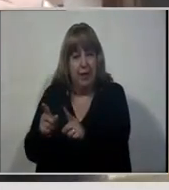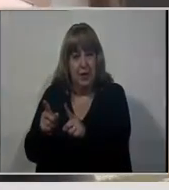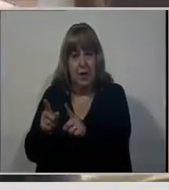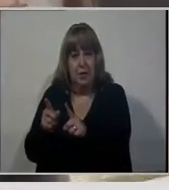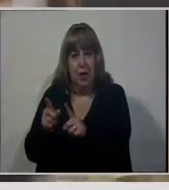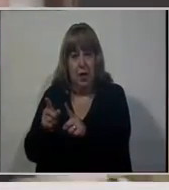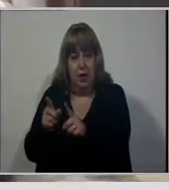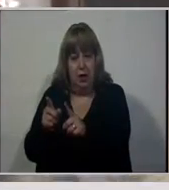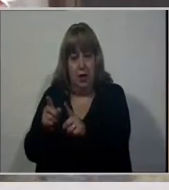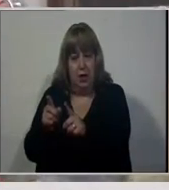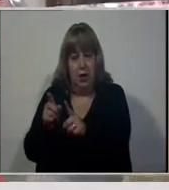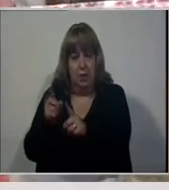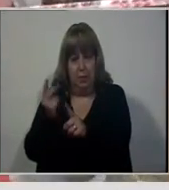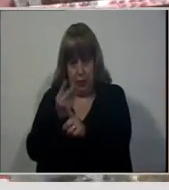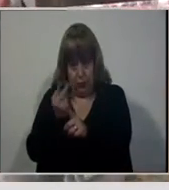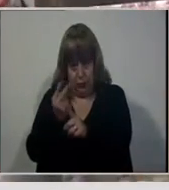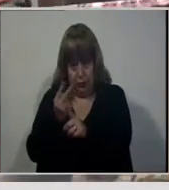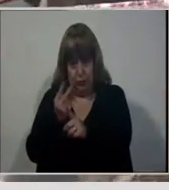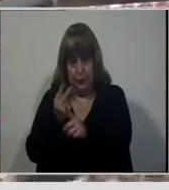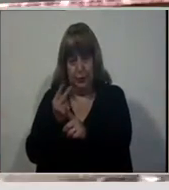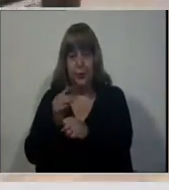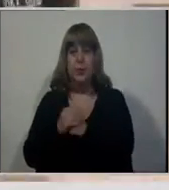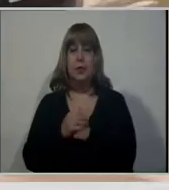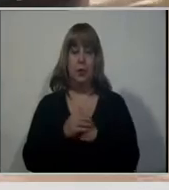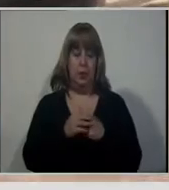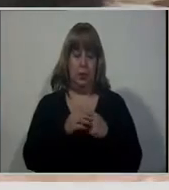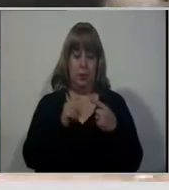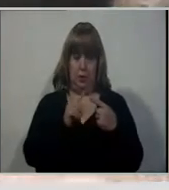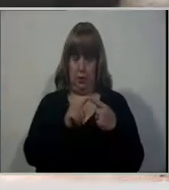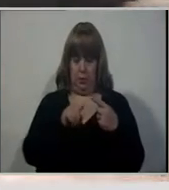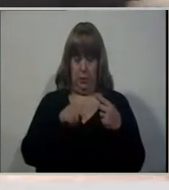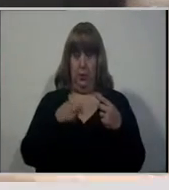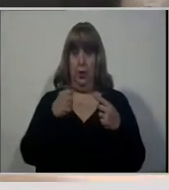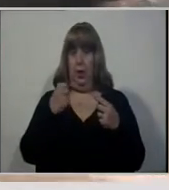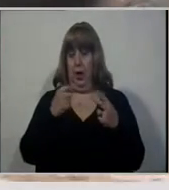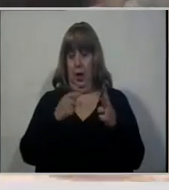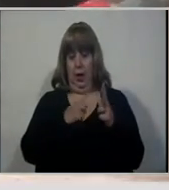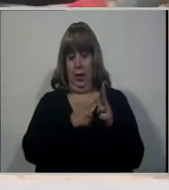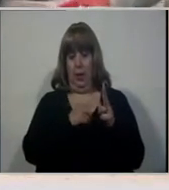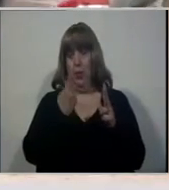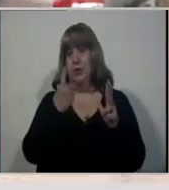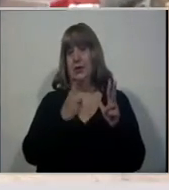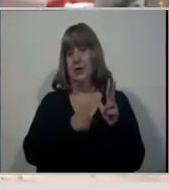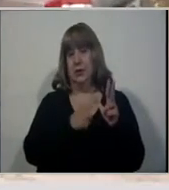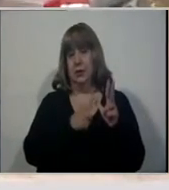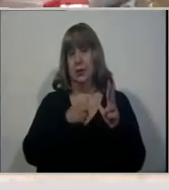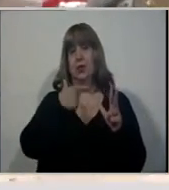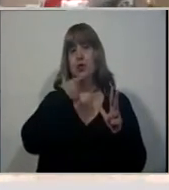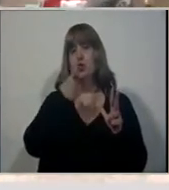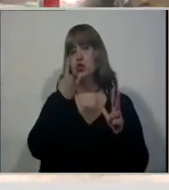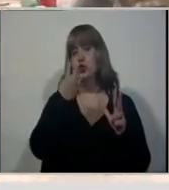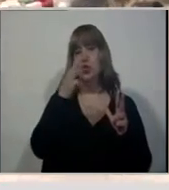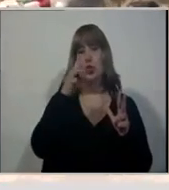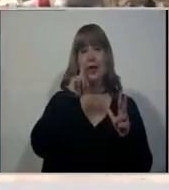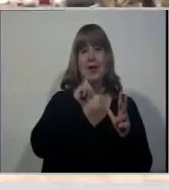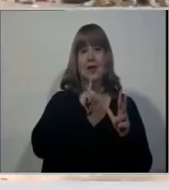ambos encartados. Con respecto al tercer imputado, Zurita, se